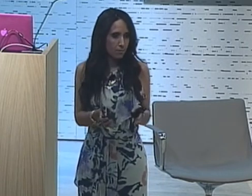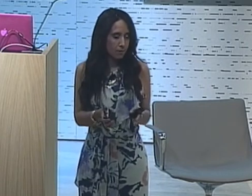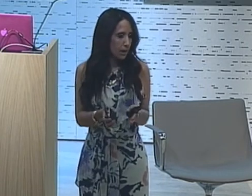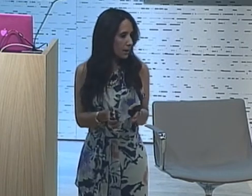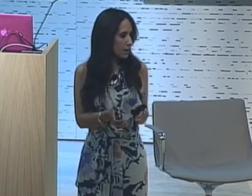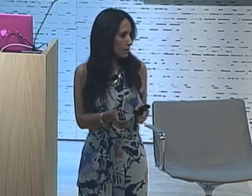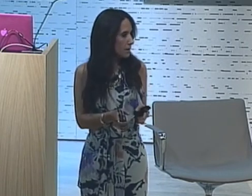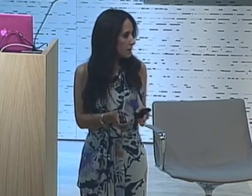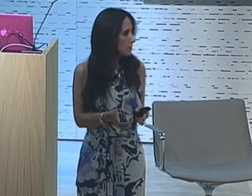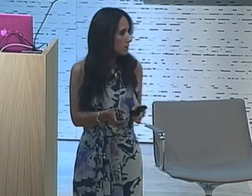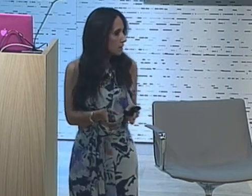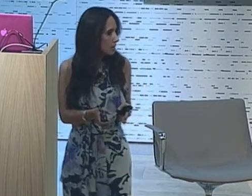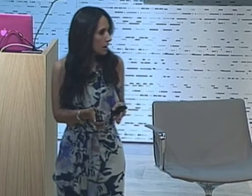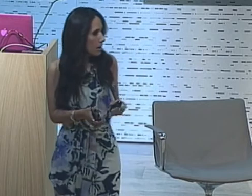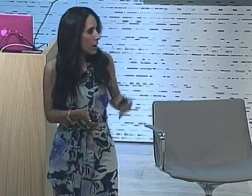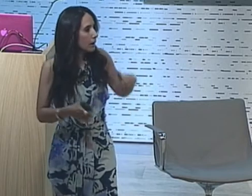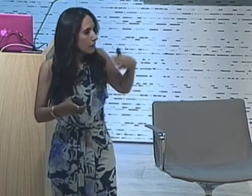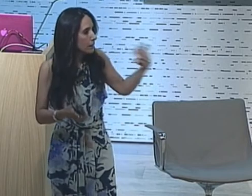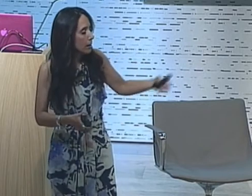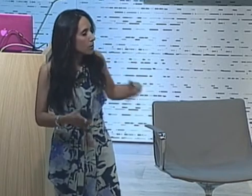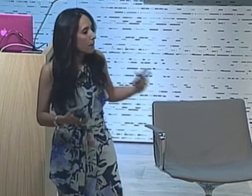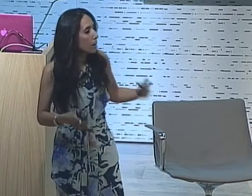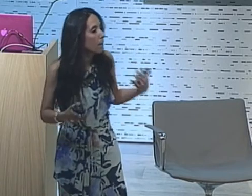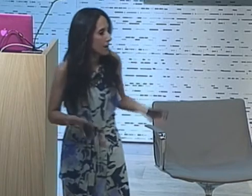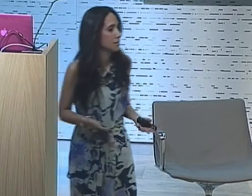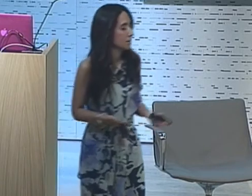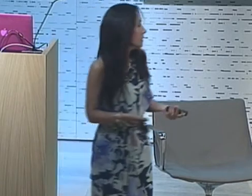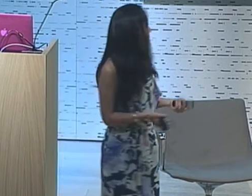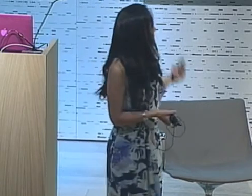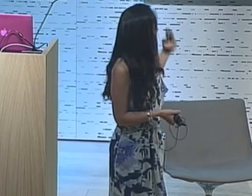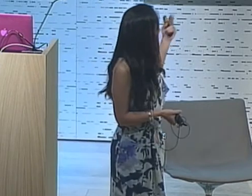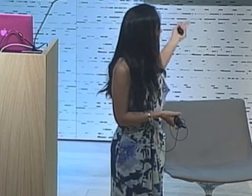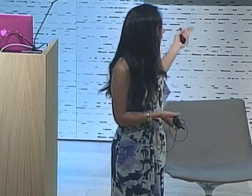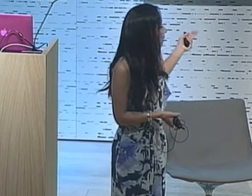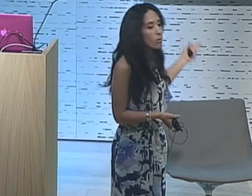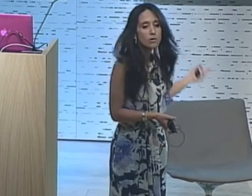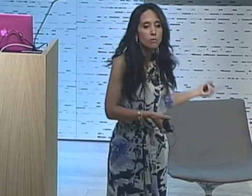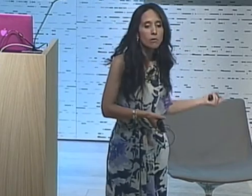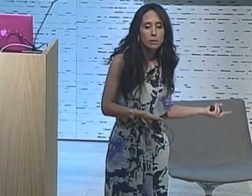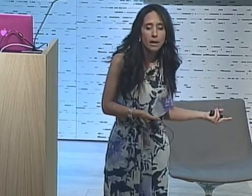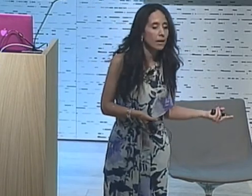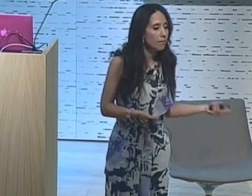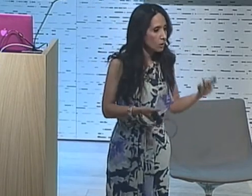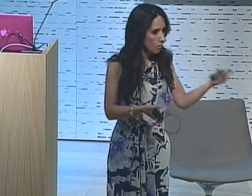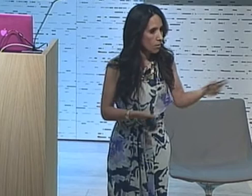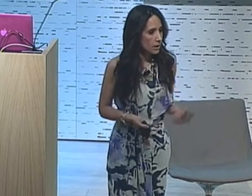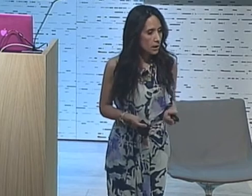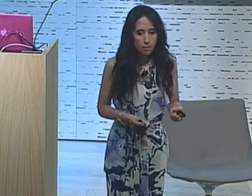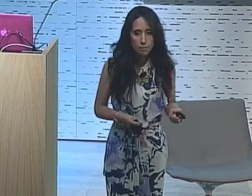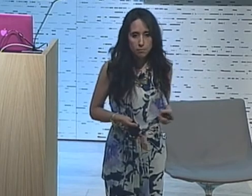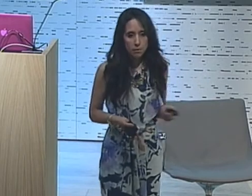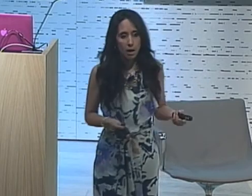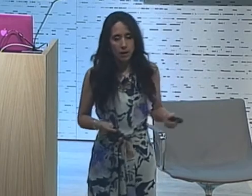decía el libro en la página 25. Ahora quiero saber más. Tengo recursos multimedia, como